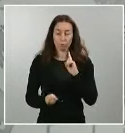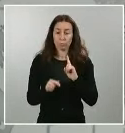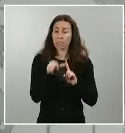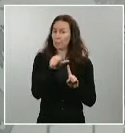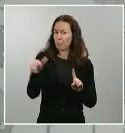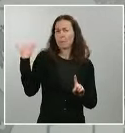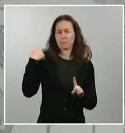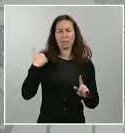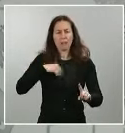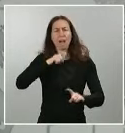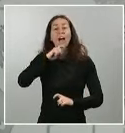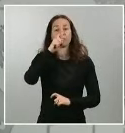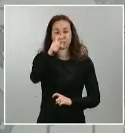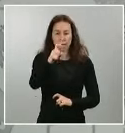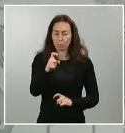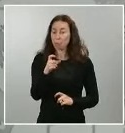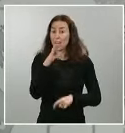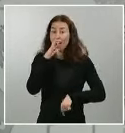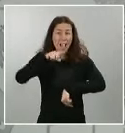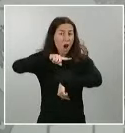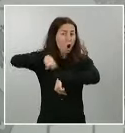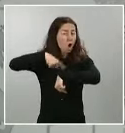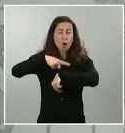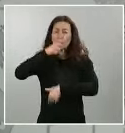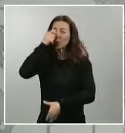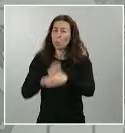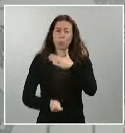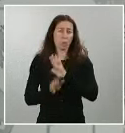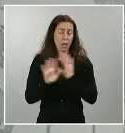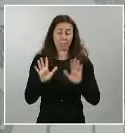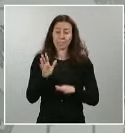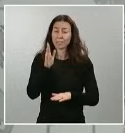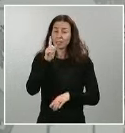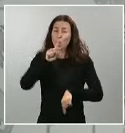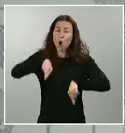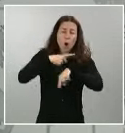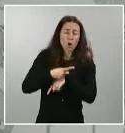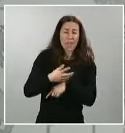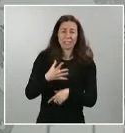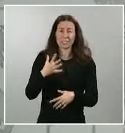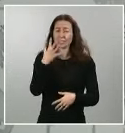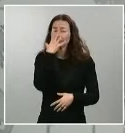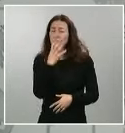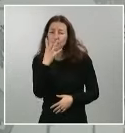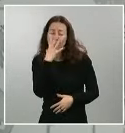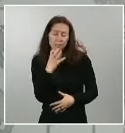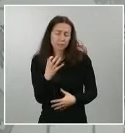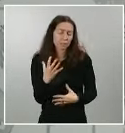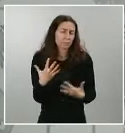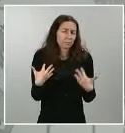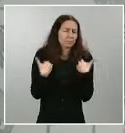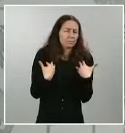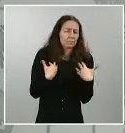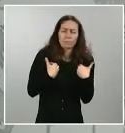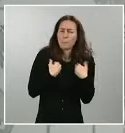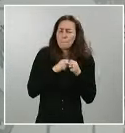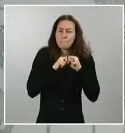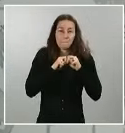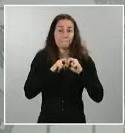Estamos afrontando las horas más duras, como decía, las horas más tristes, las horas más amargas. A medida que nos estamos acercando a la cresta de la